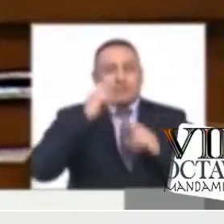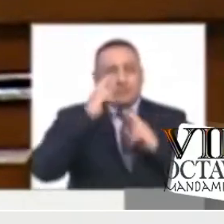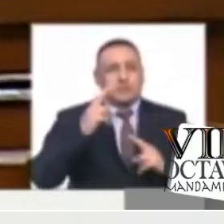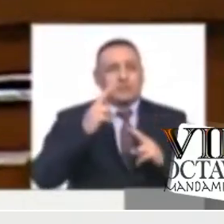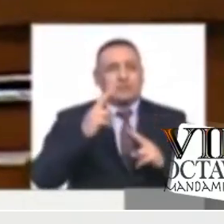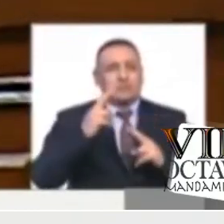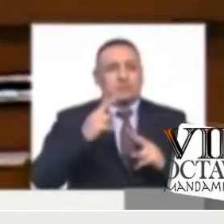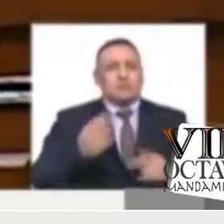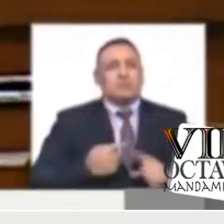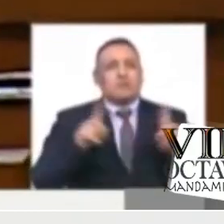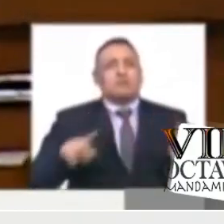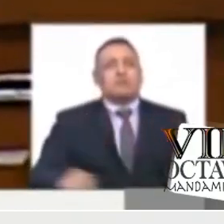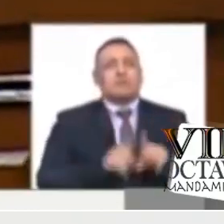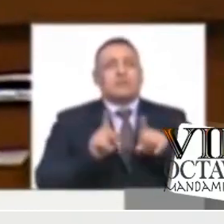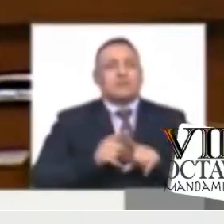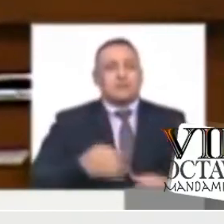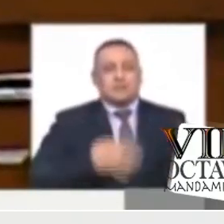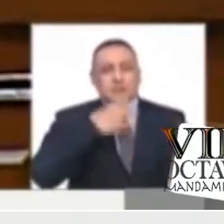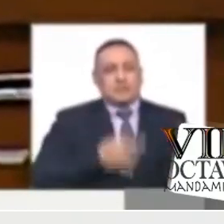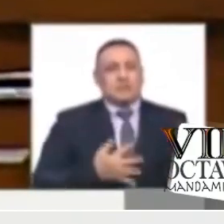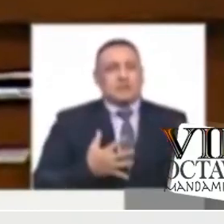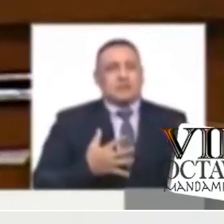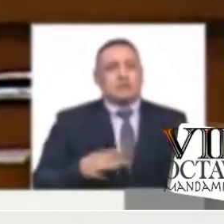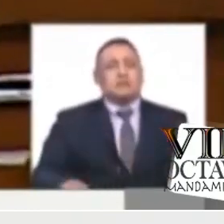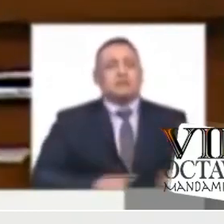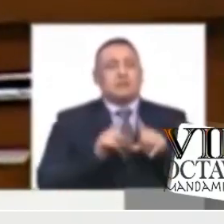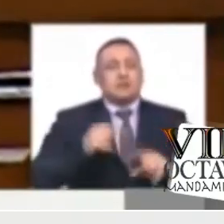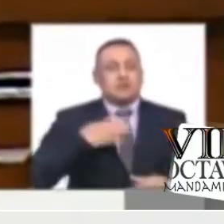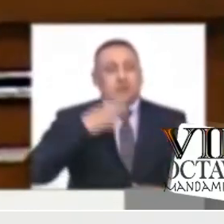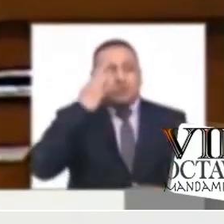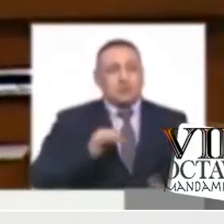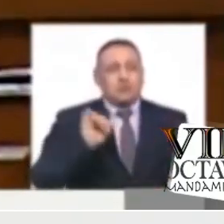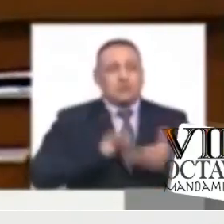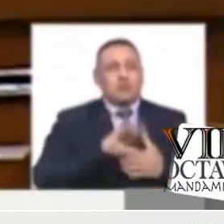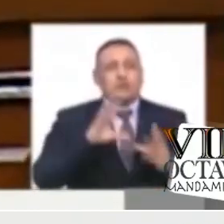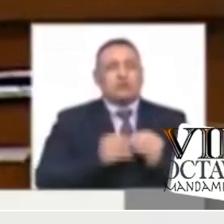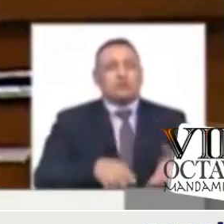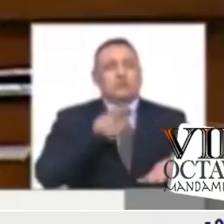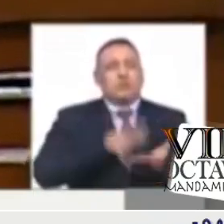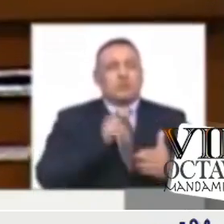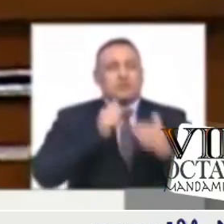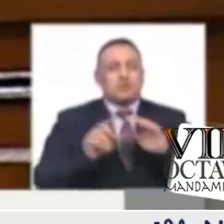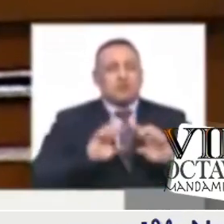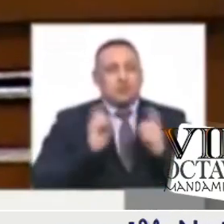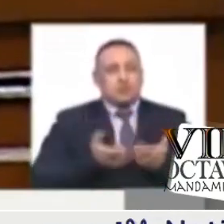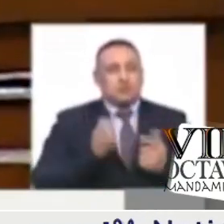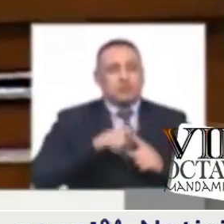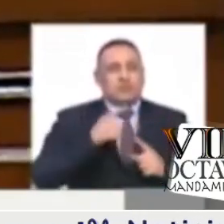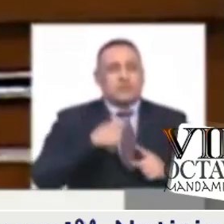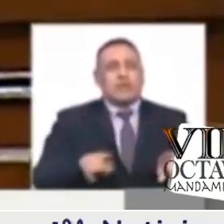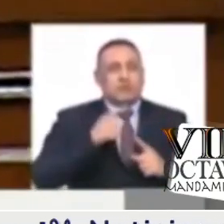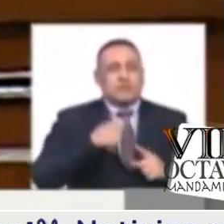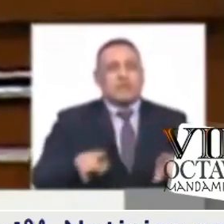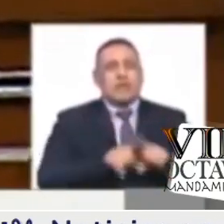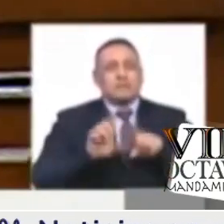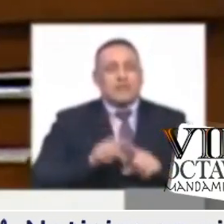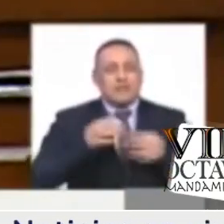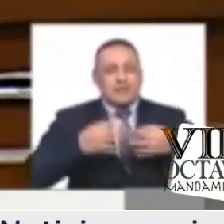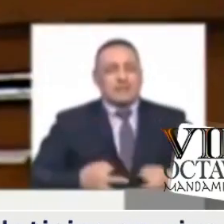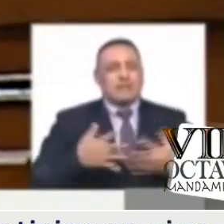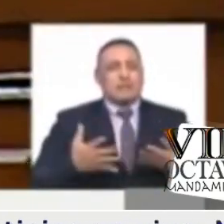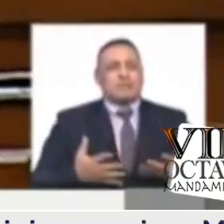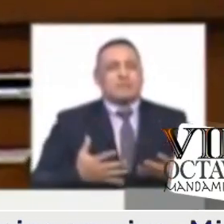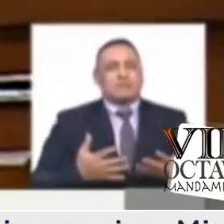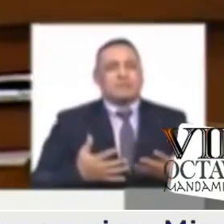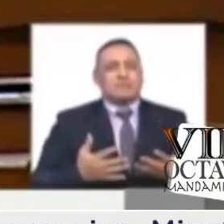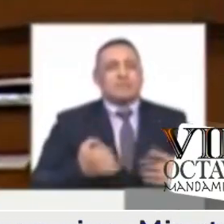respeto, pero definitivamente considero que lo que se aprobó en la Comisión de Ética es lo que debería de